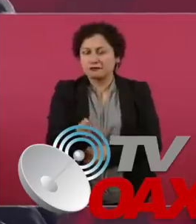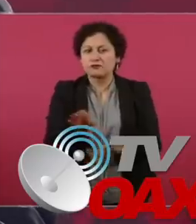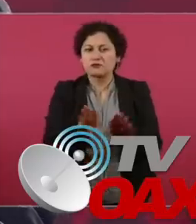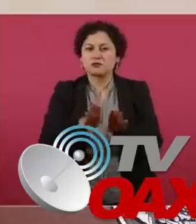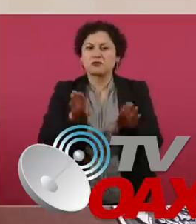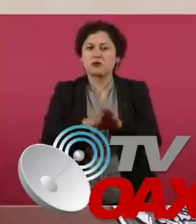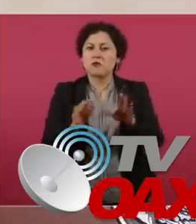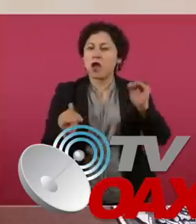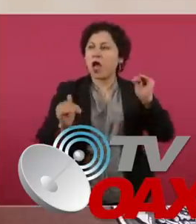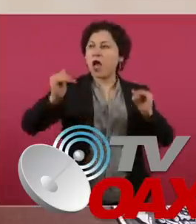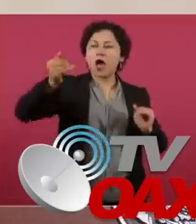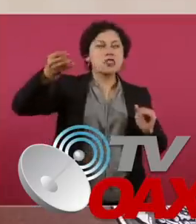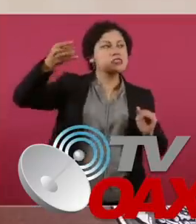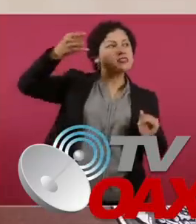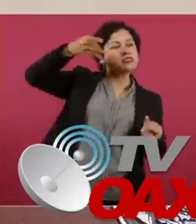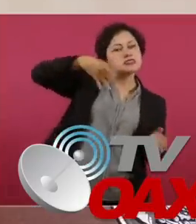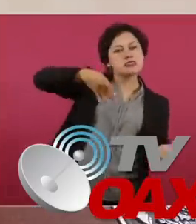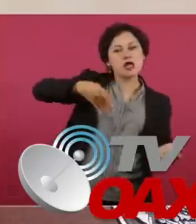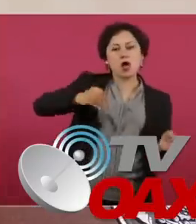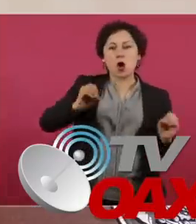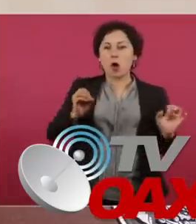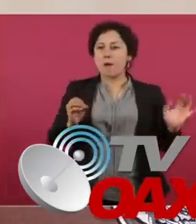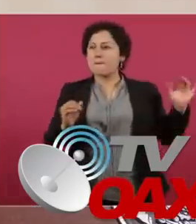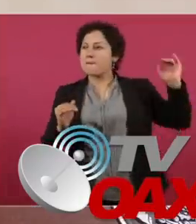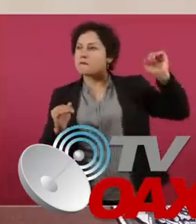predominio bélico.